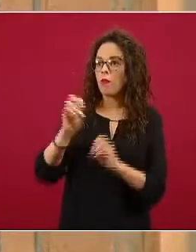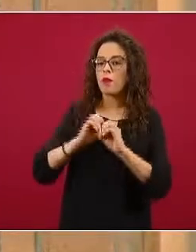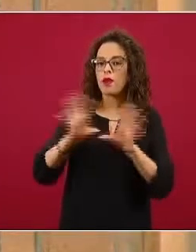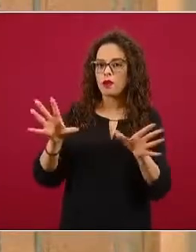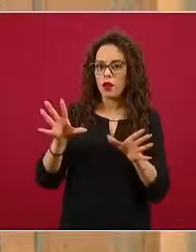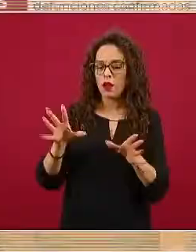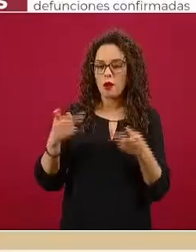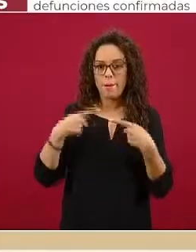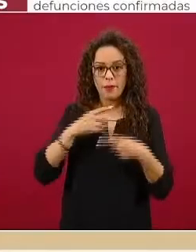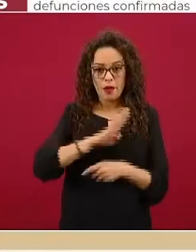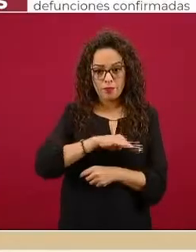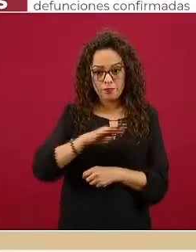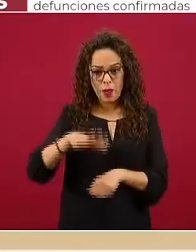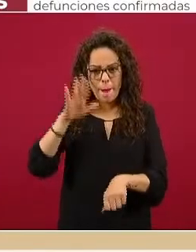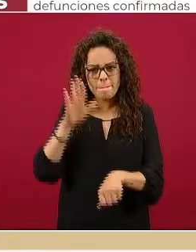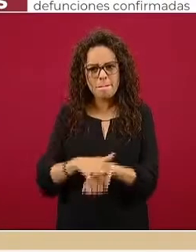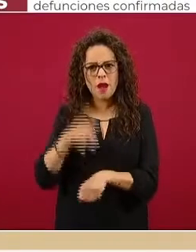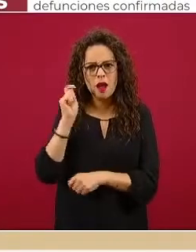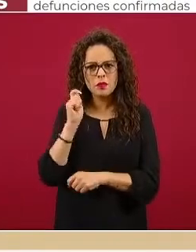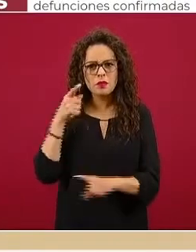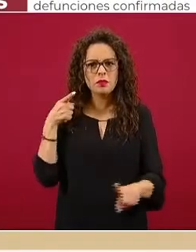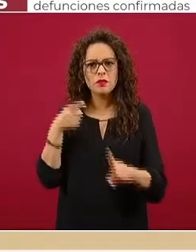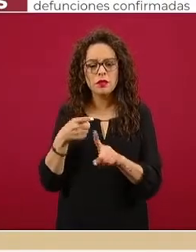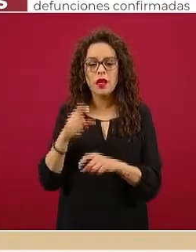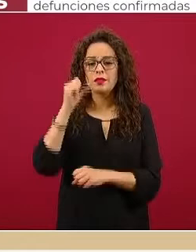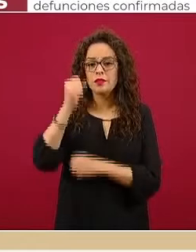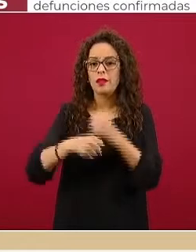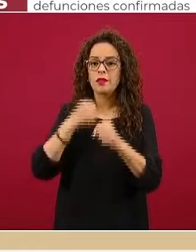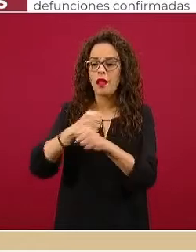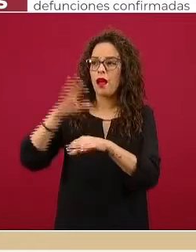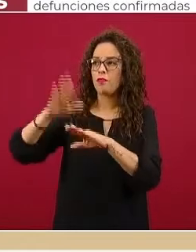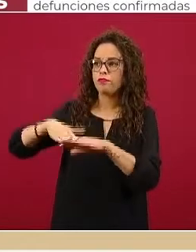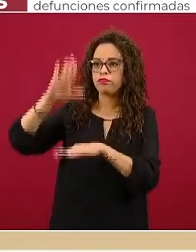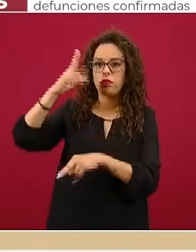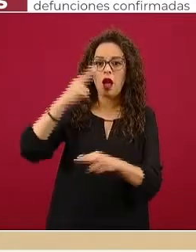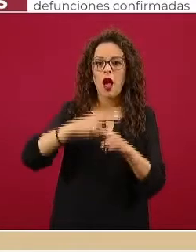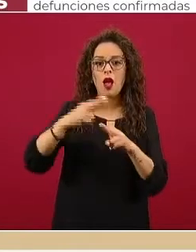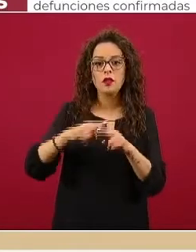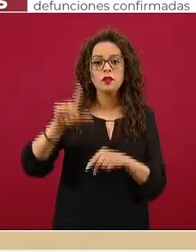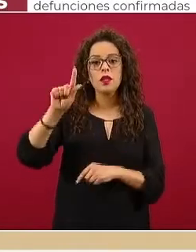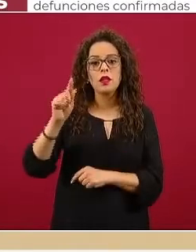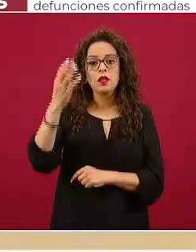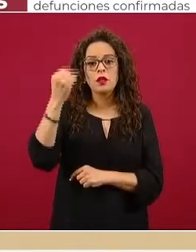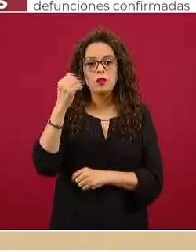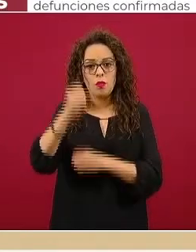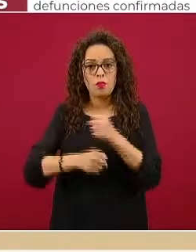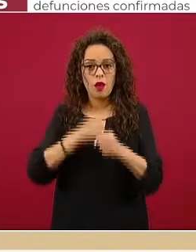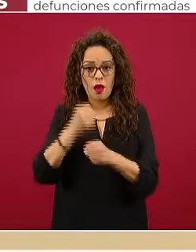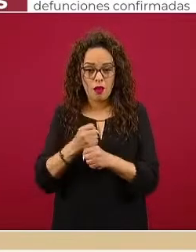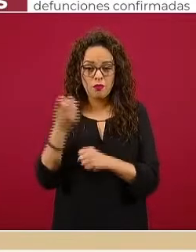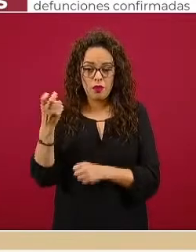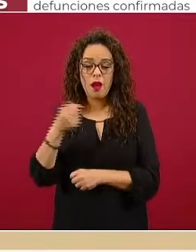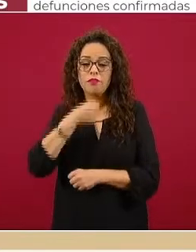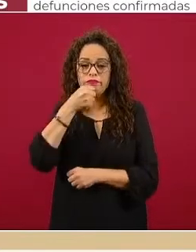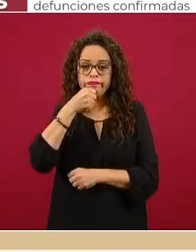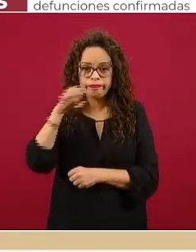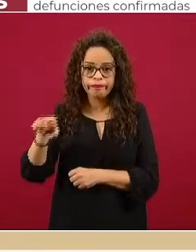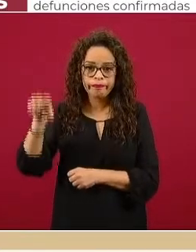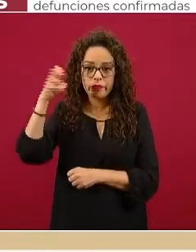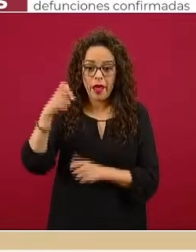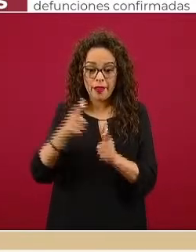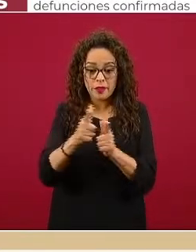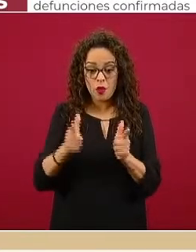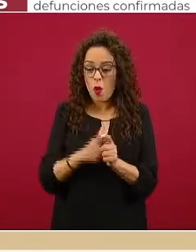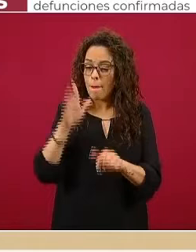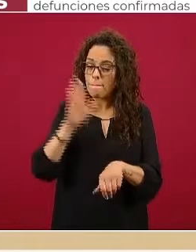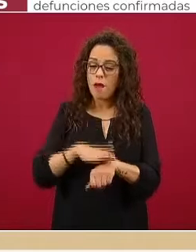concentradas principalmente en mayores de 60 años hasta 79 años. Es el grupo que mayor número de defunciones